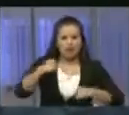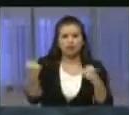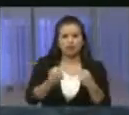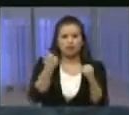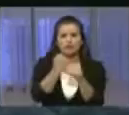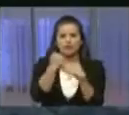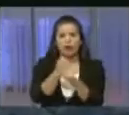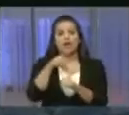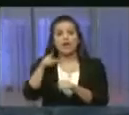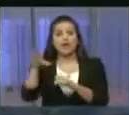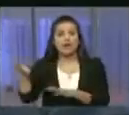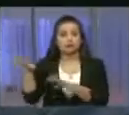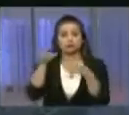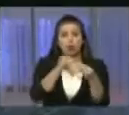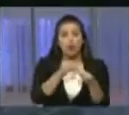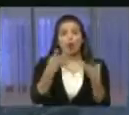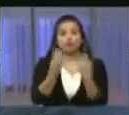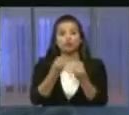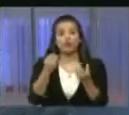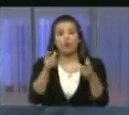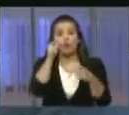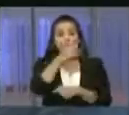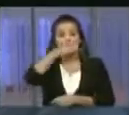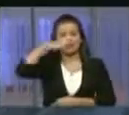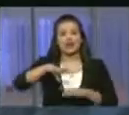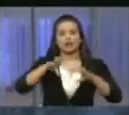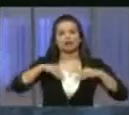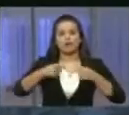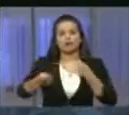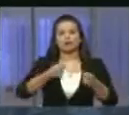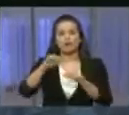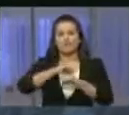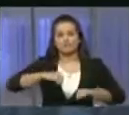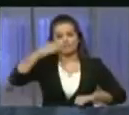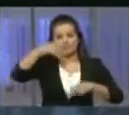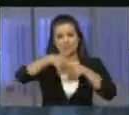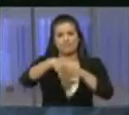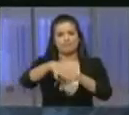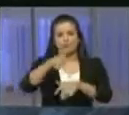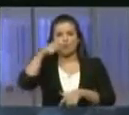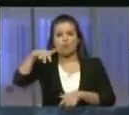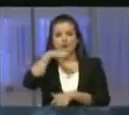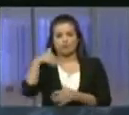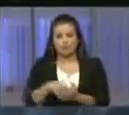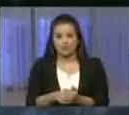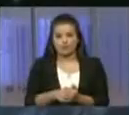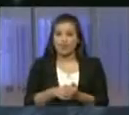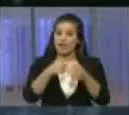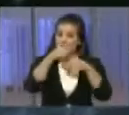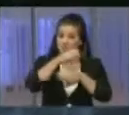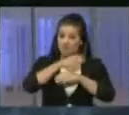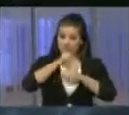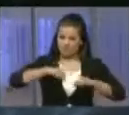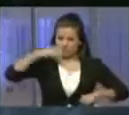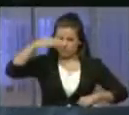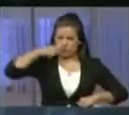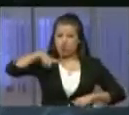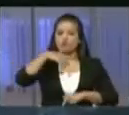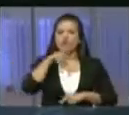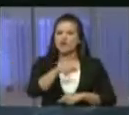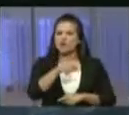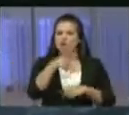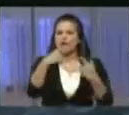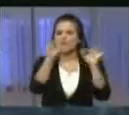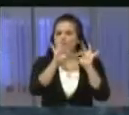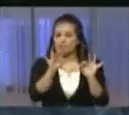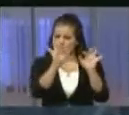a Benavides Torres la guardia del pueblo por qué Porque la guardia del pueblo llega con su metodología con su